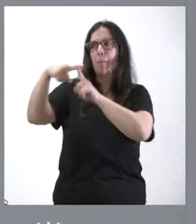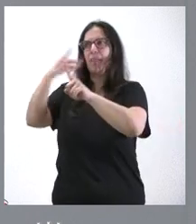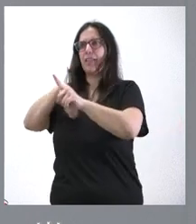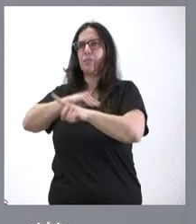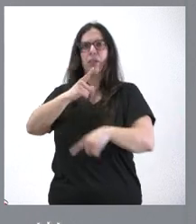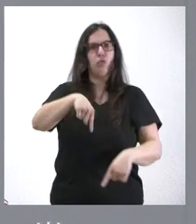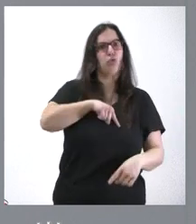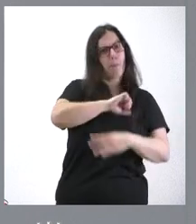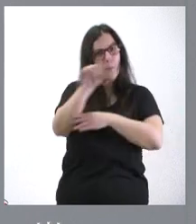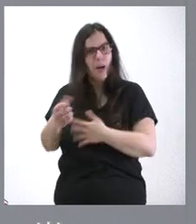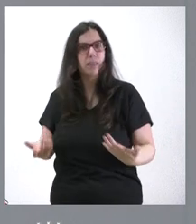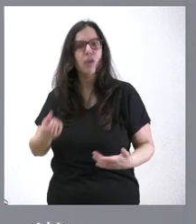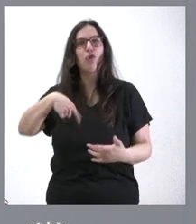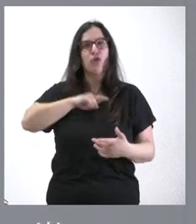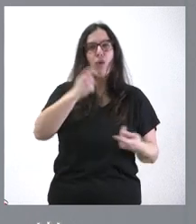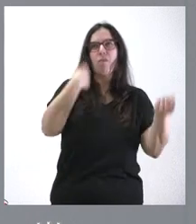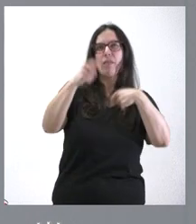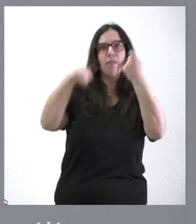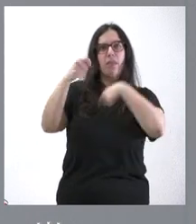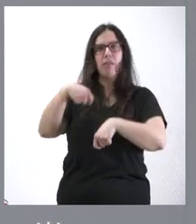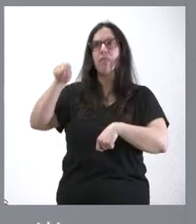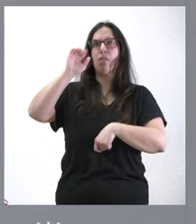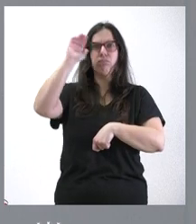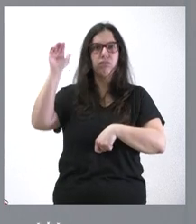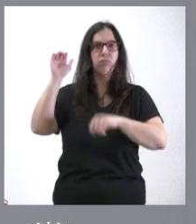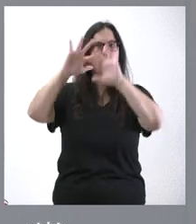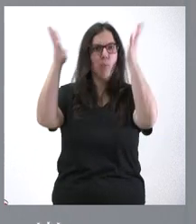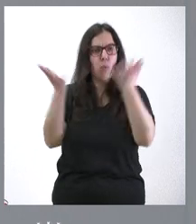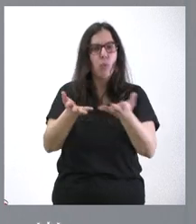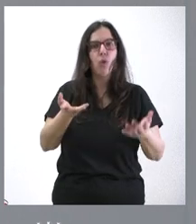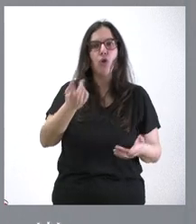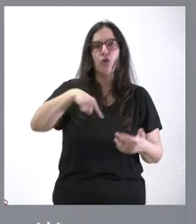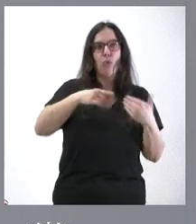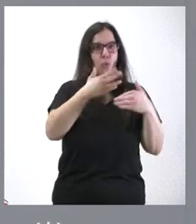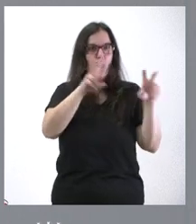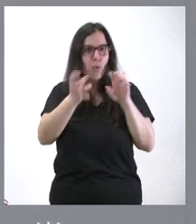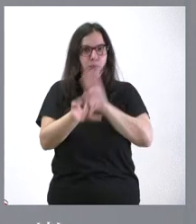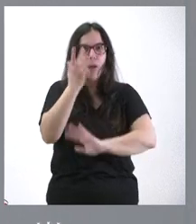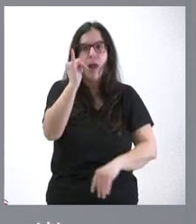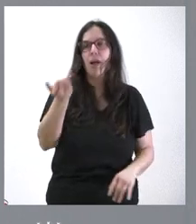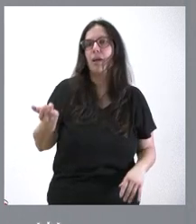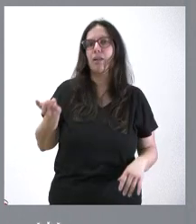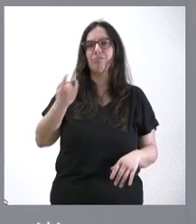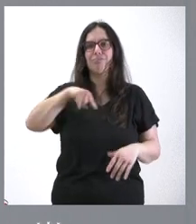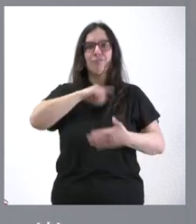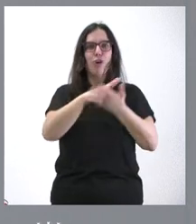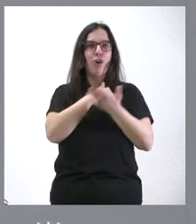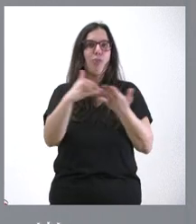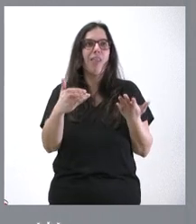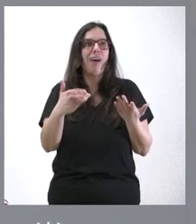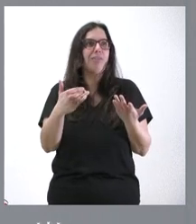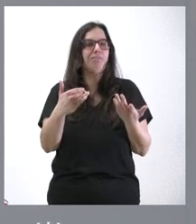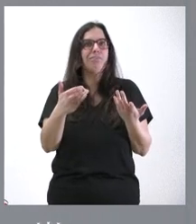a ser una comunidad que exporta en el mundo a ser una comunidad que Innova una comunidad que tiene el